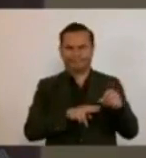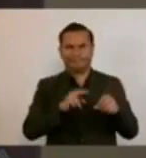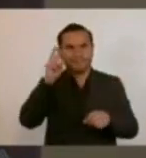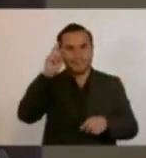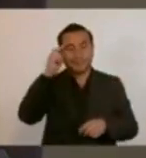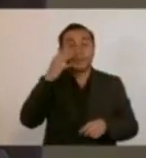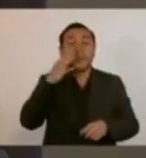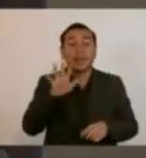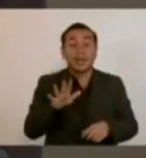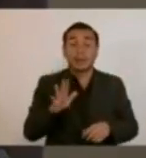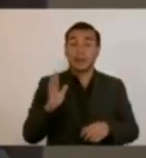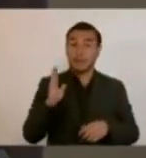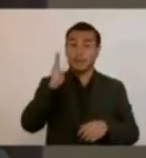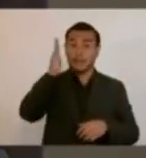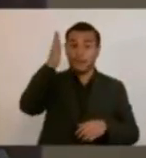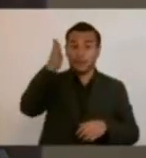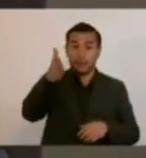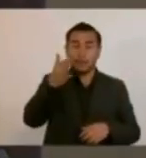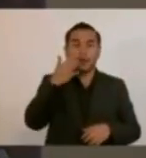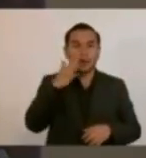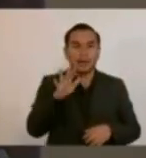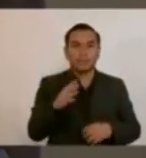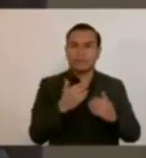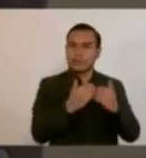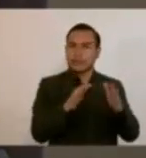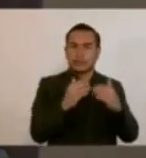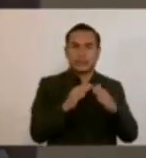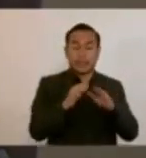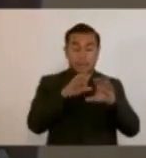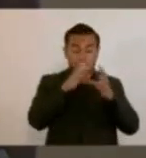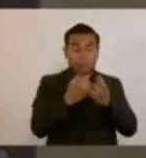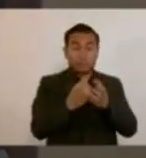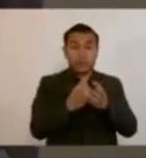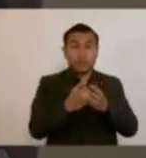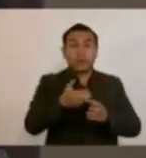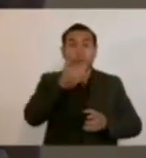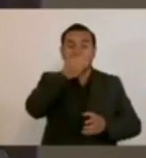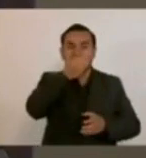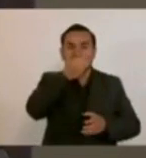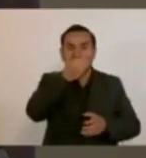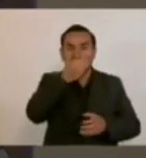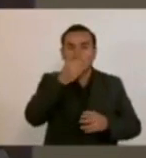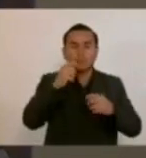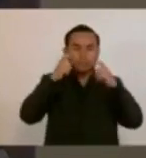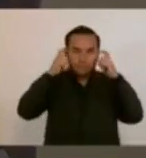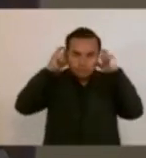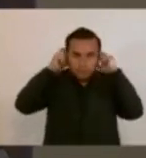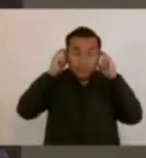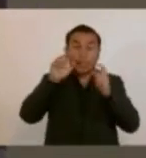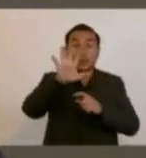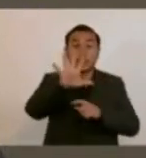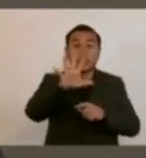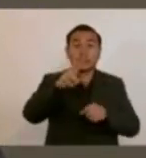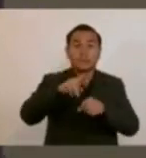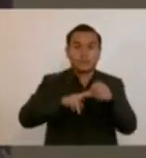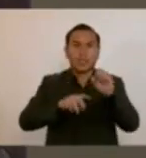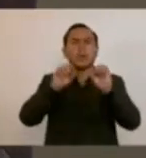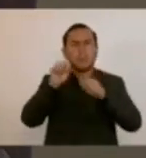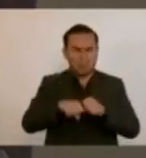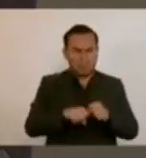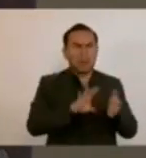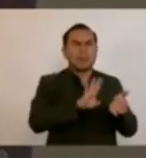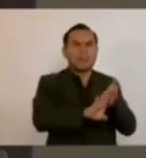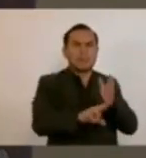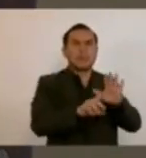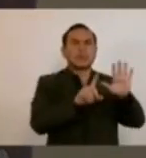luego hace un pedido, ya en una situación diferente mundial, y las mascarillas vienen a $5, pues evidentemente las puede vender a $6. Pero